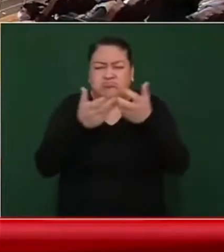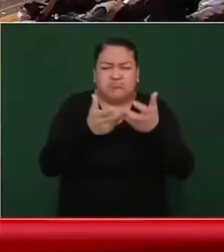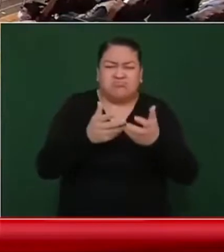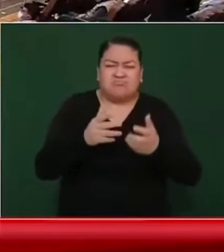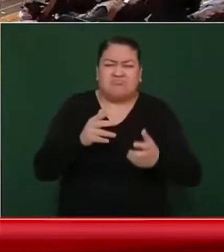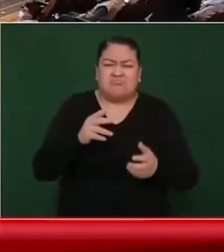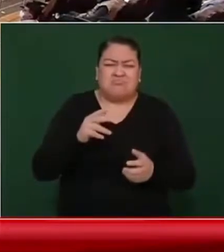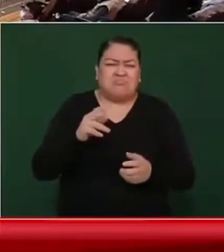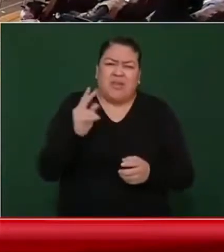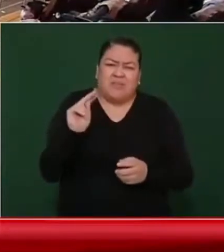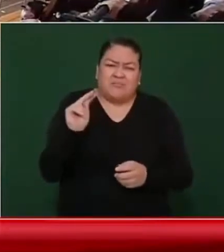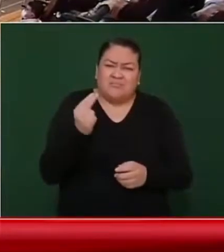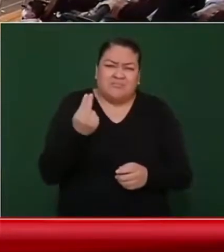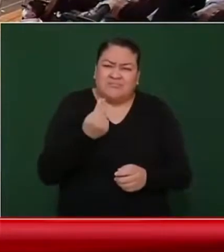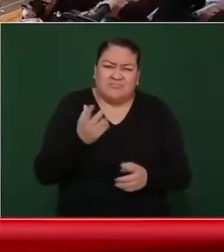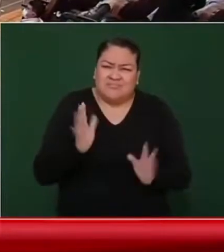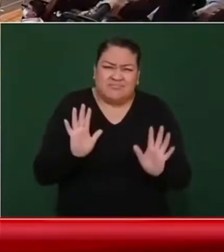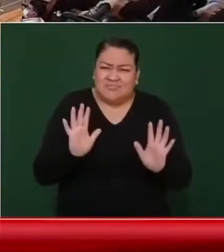otro,